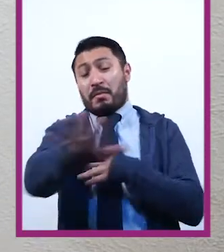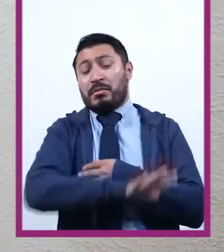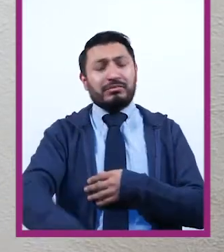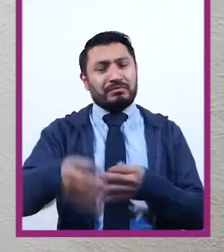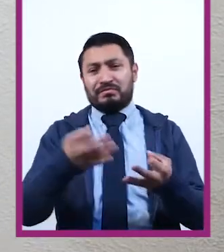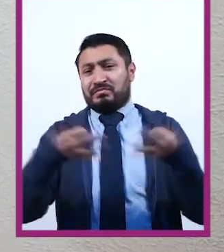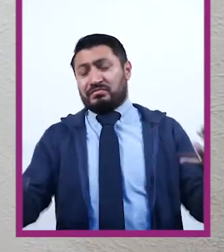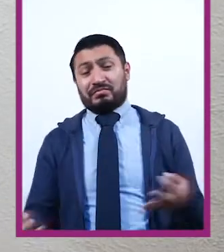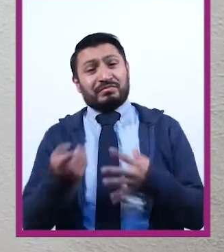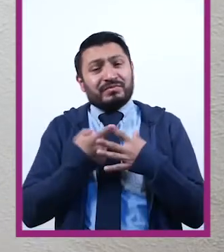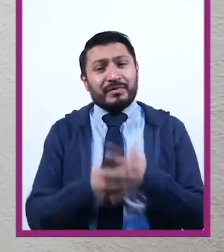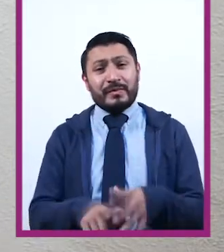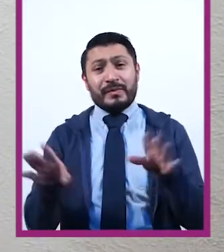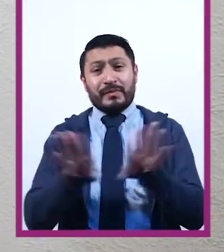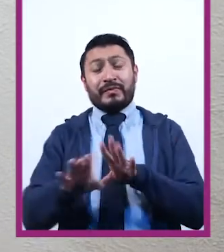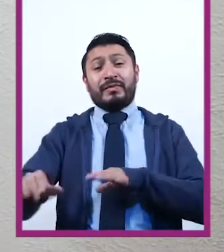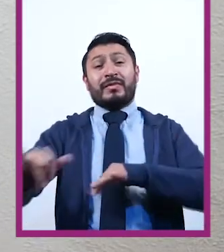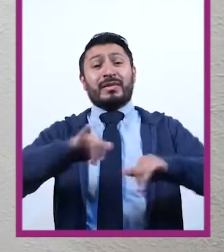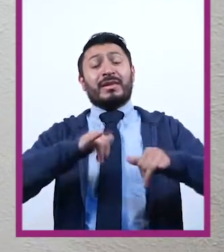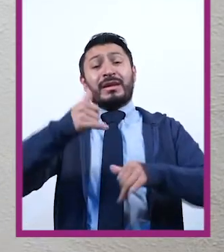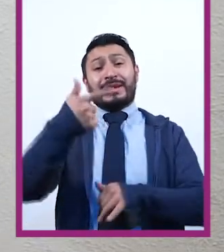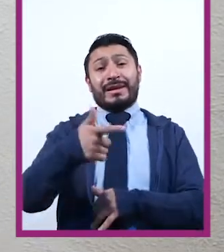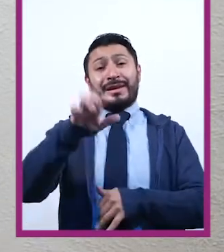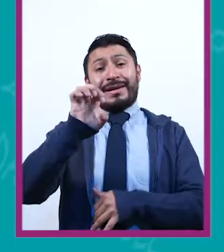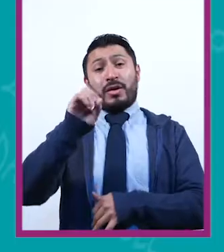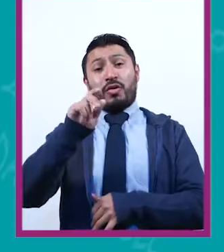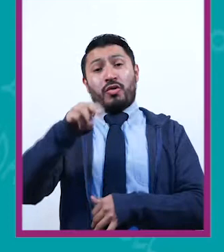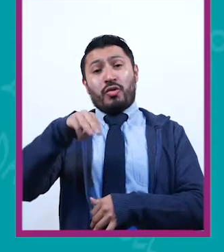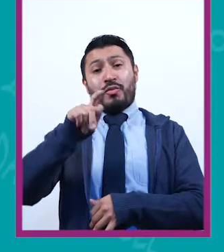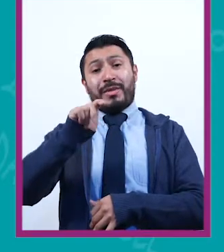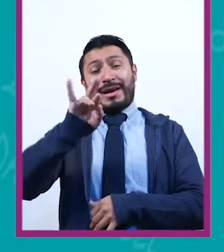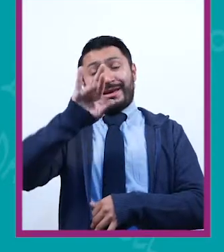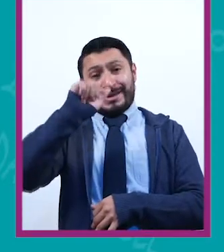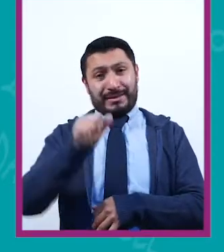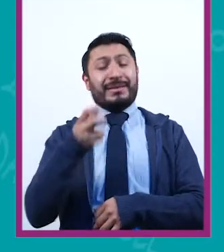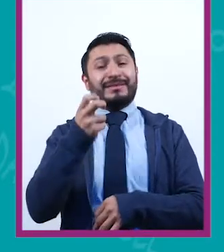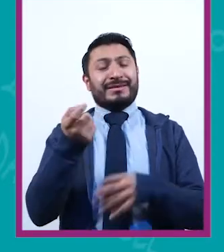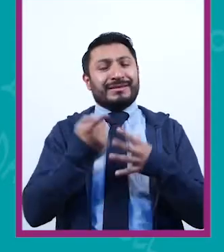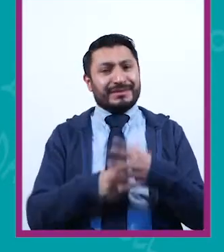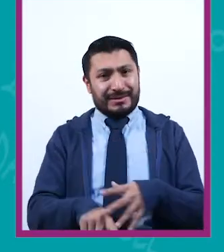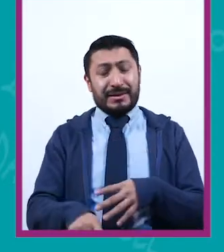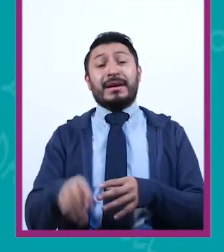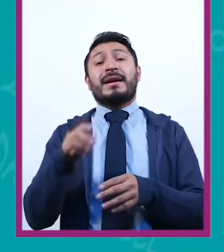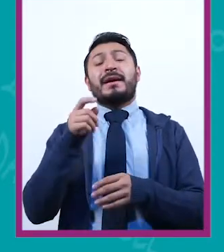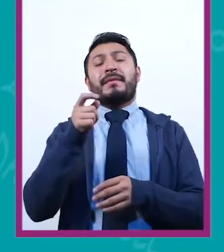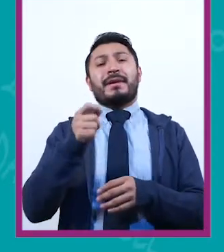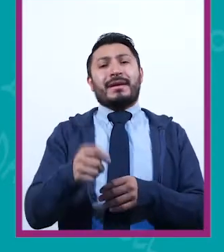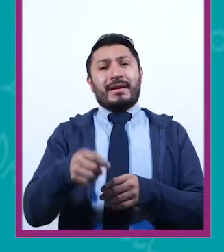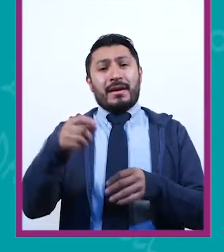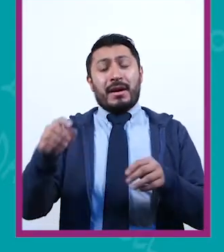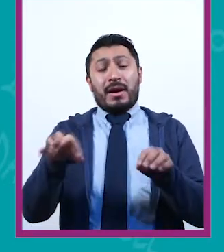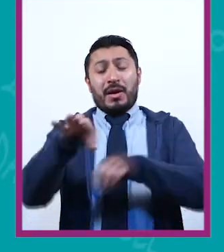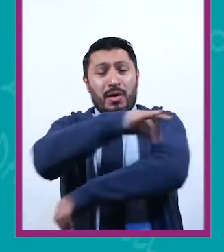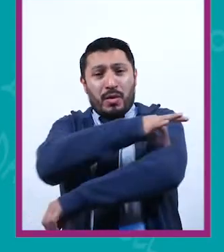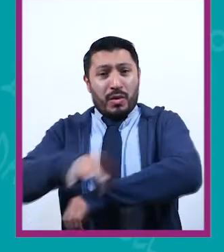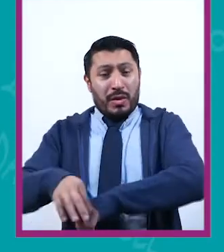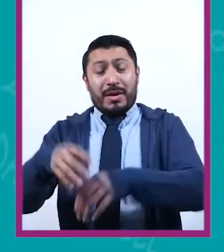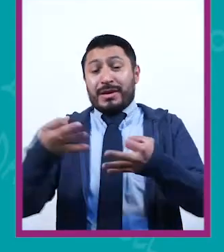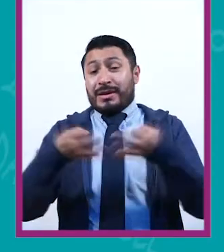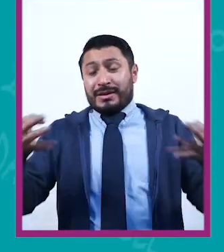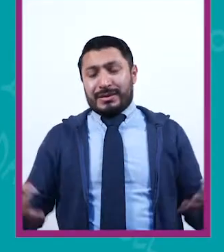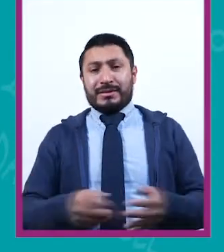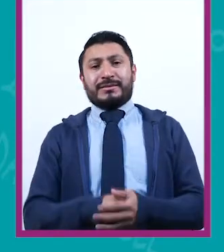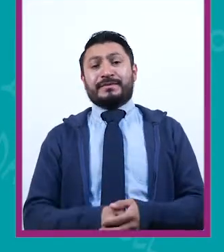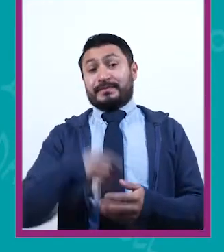tierra, iniciando así de alguna forma con la geometría. De allí el nombre geometría, medición de la tierra. Ahora